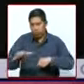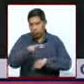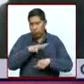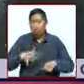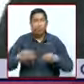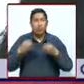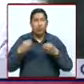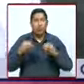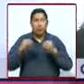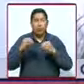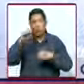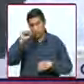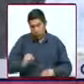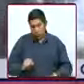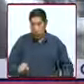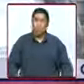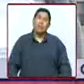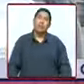Mercosur.